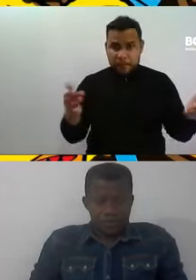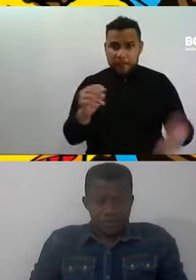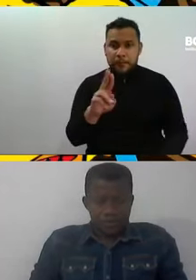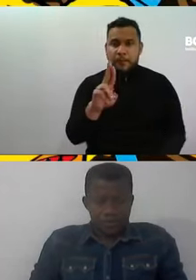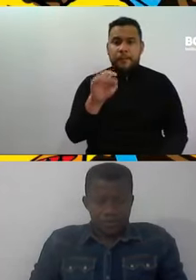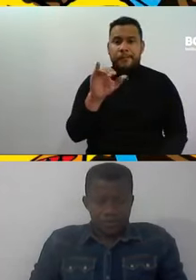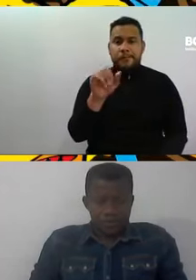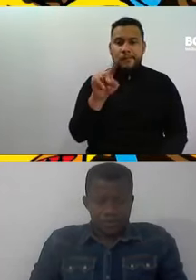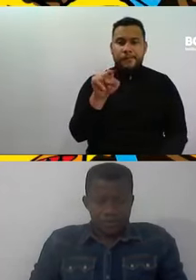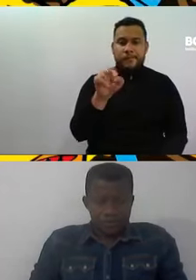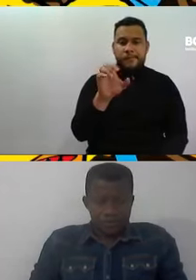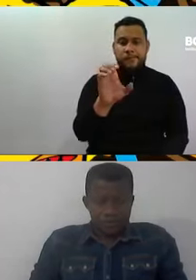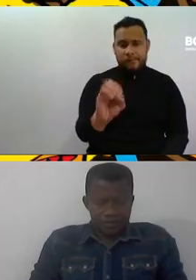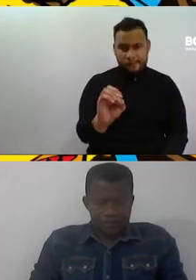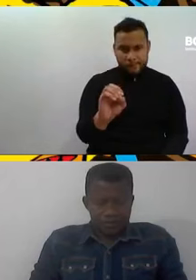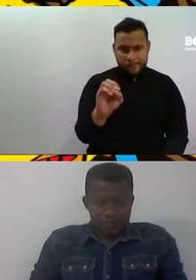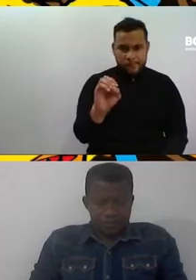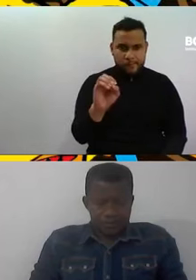Revoliático,